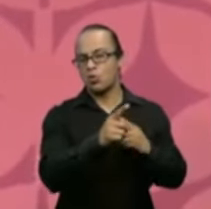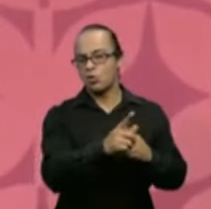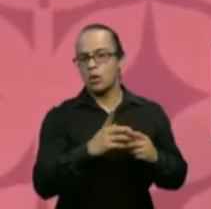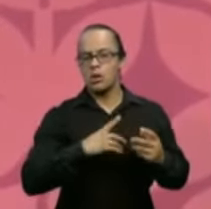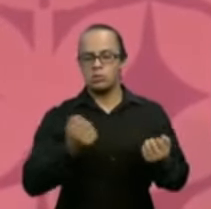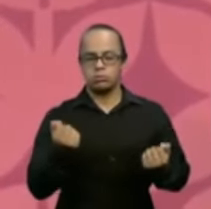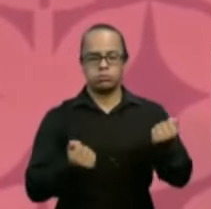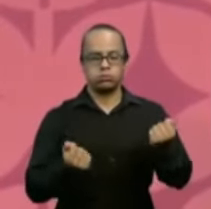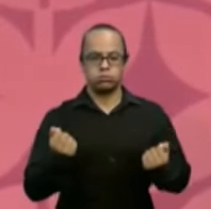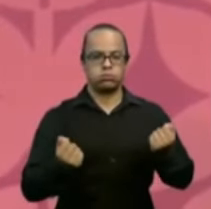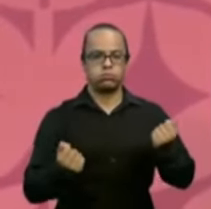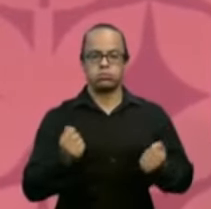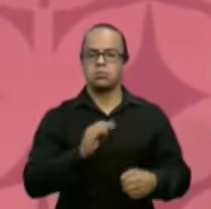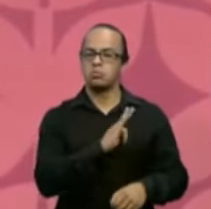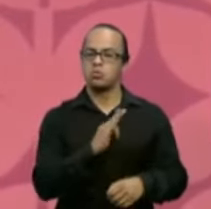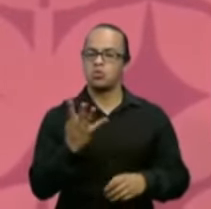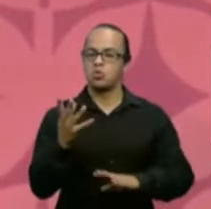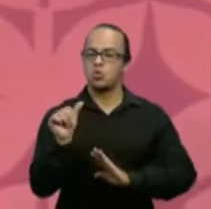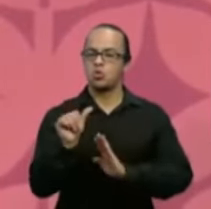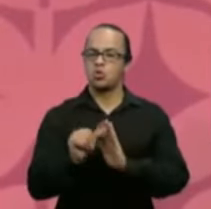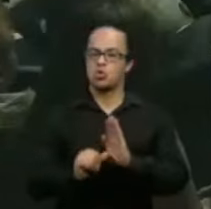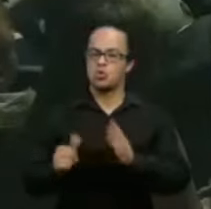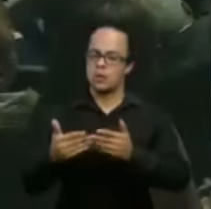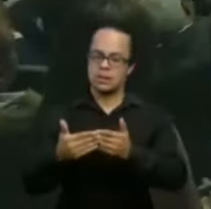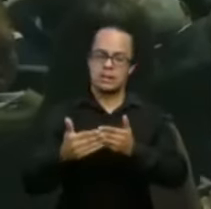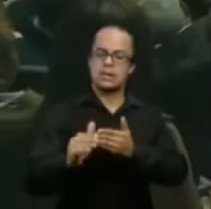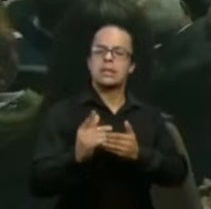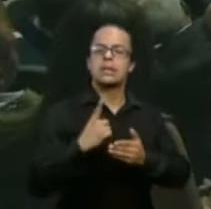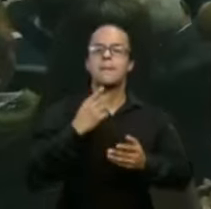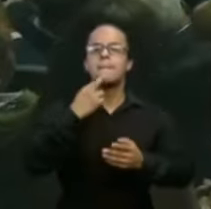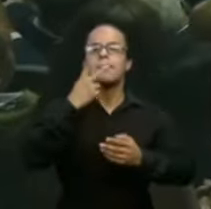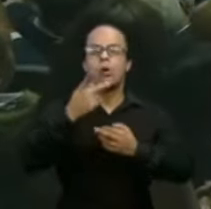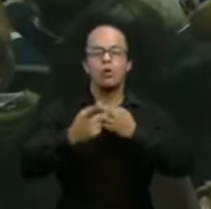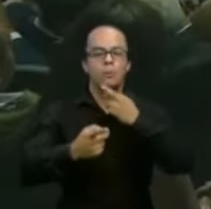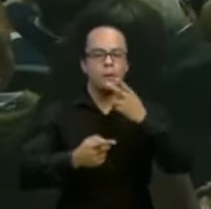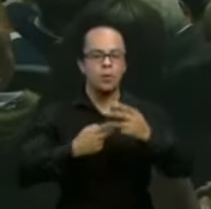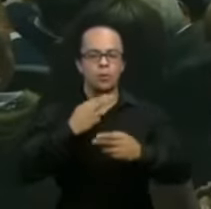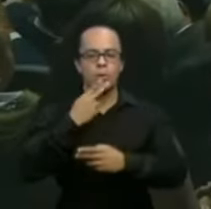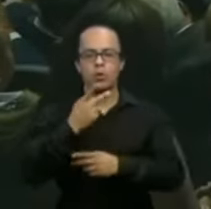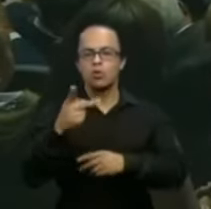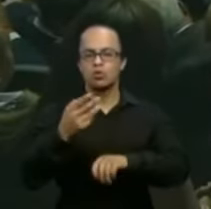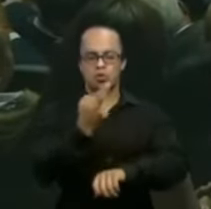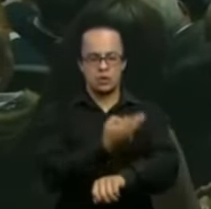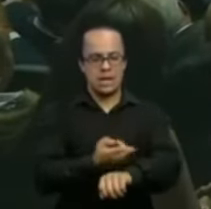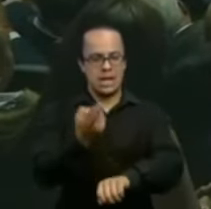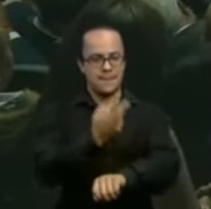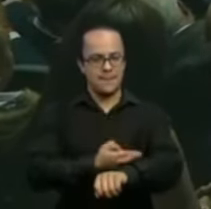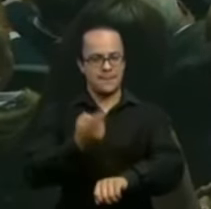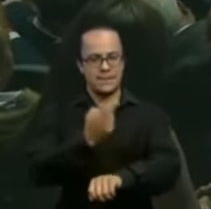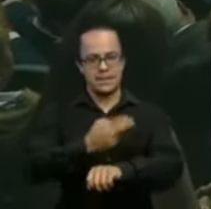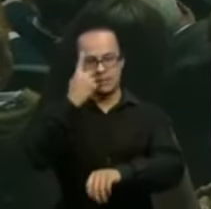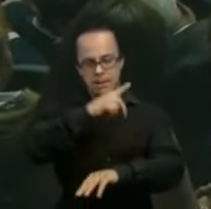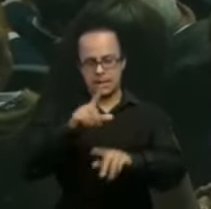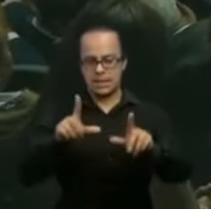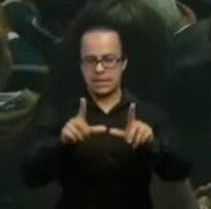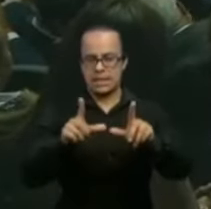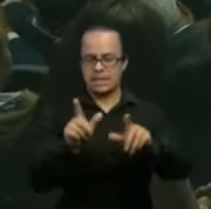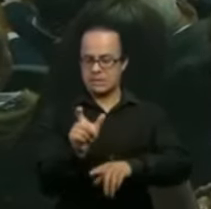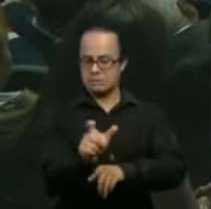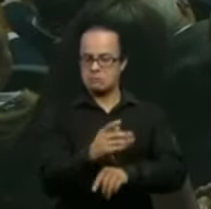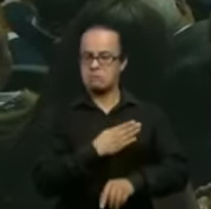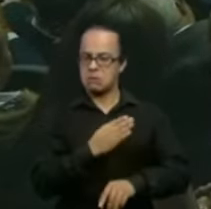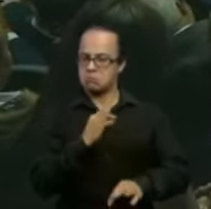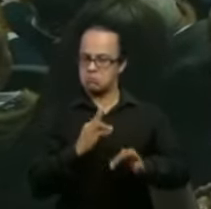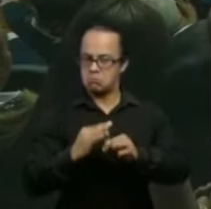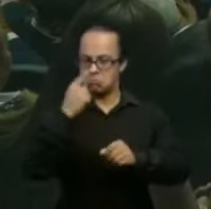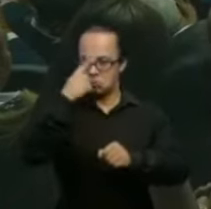logren en estos 4 meses mejorar lo que es toda la tramitología de lo que es su licencia y tengan todo bien, para